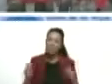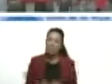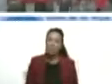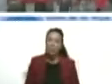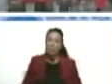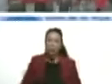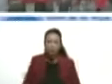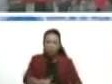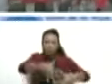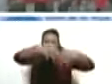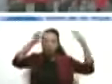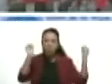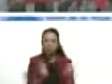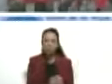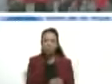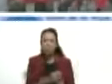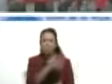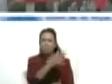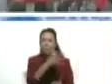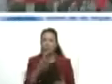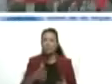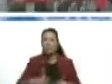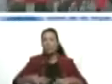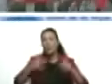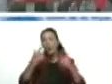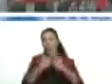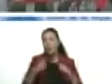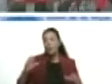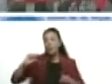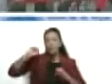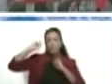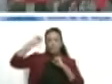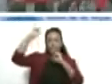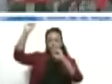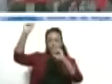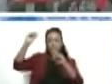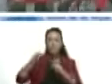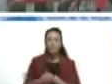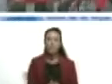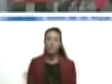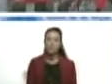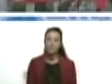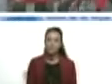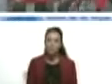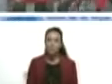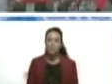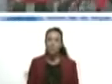libertad. Oligarcas temblad, viva la libertad.